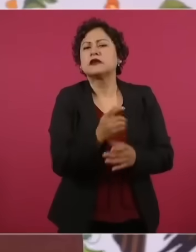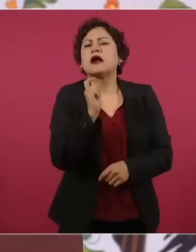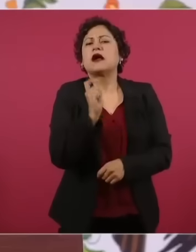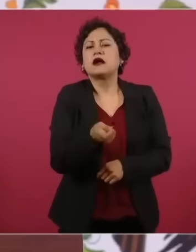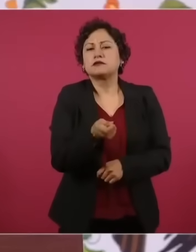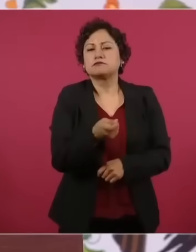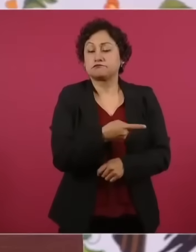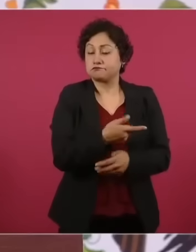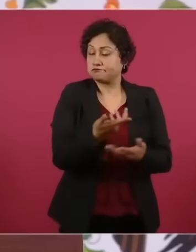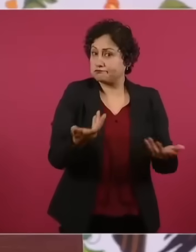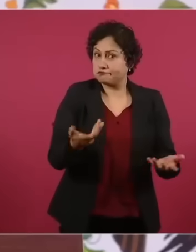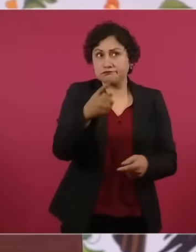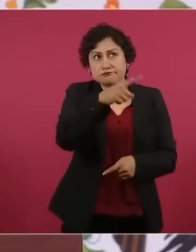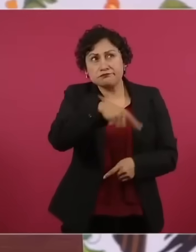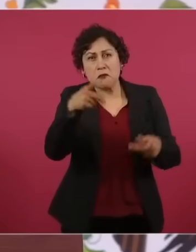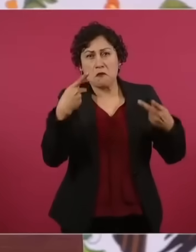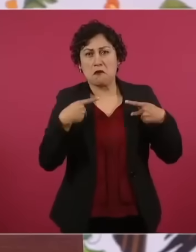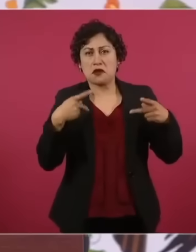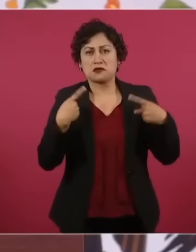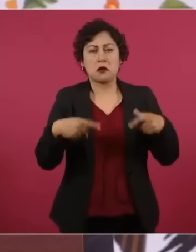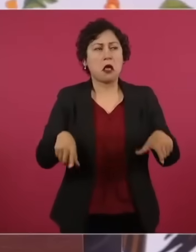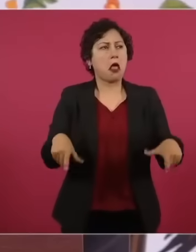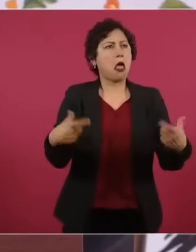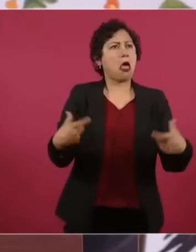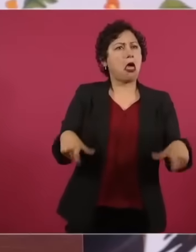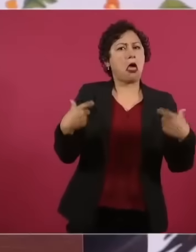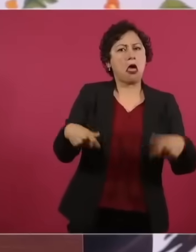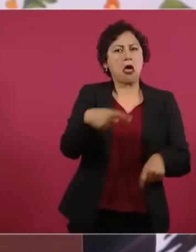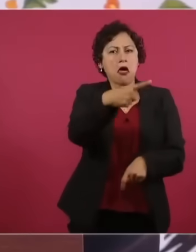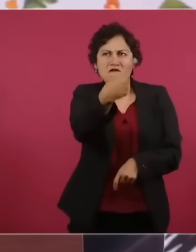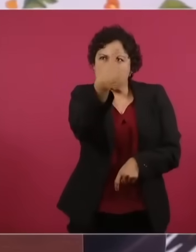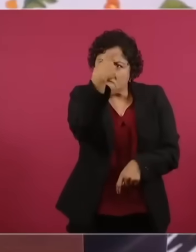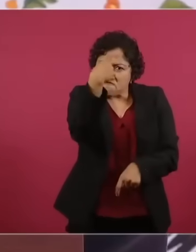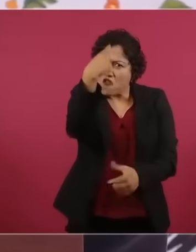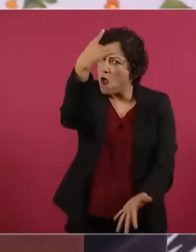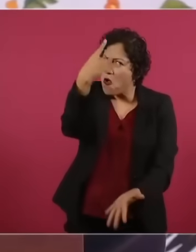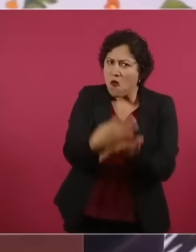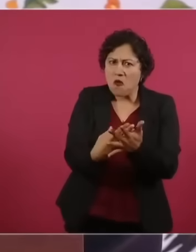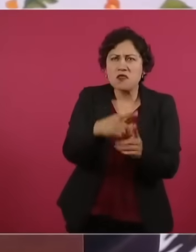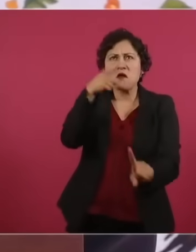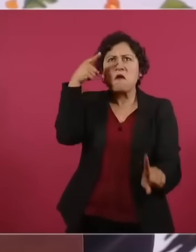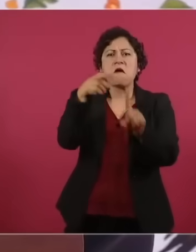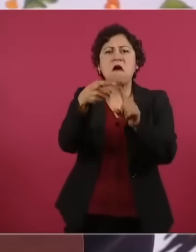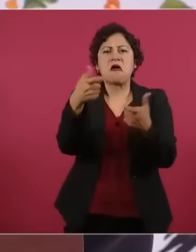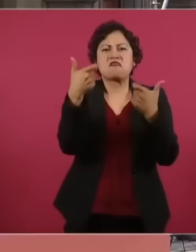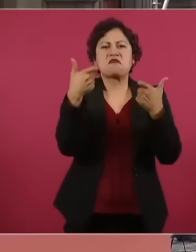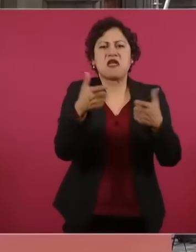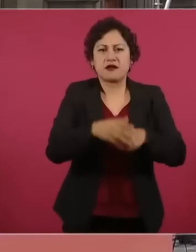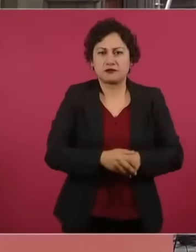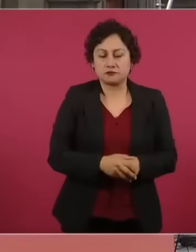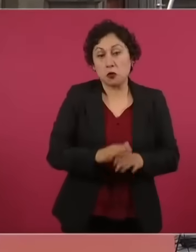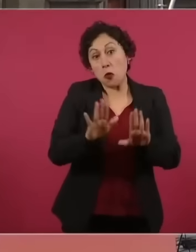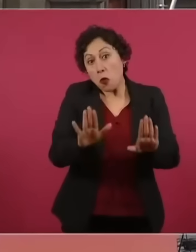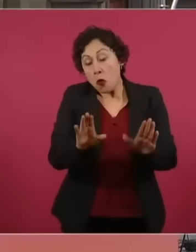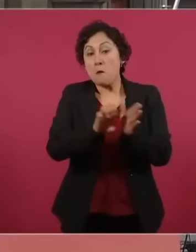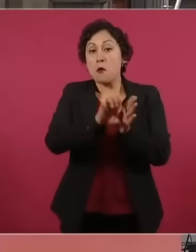oligarcas era el dinero. Conocimos los sentimientos de la nación de